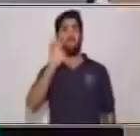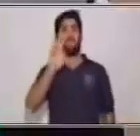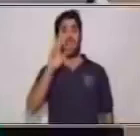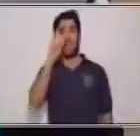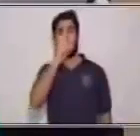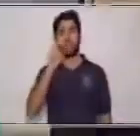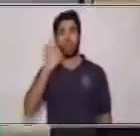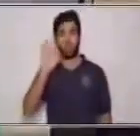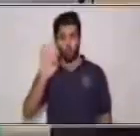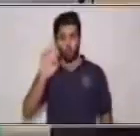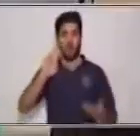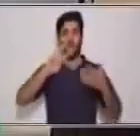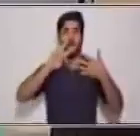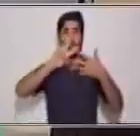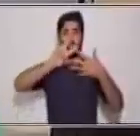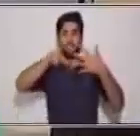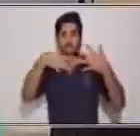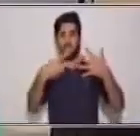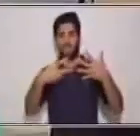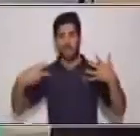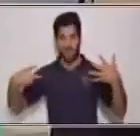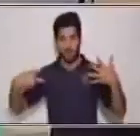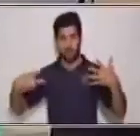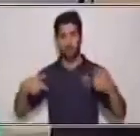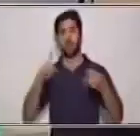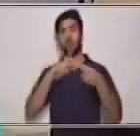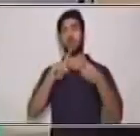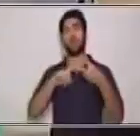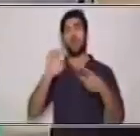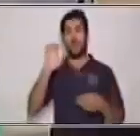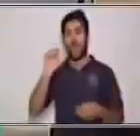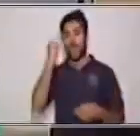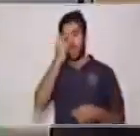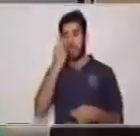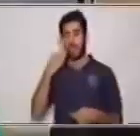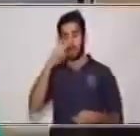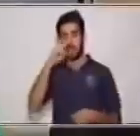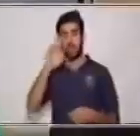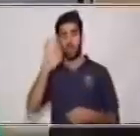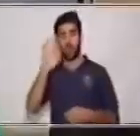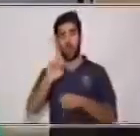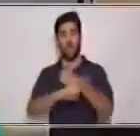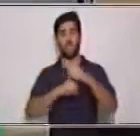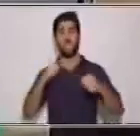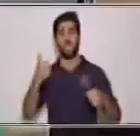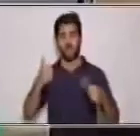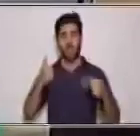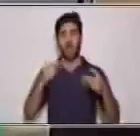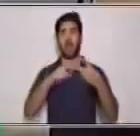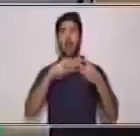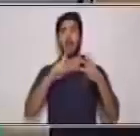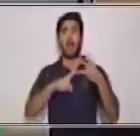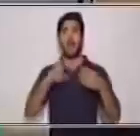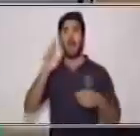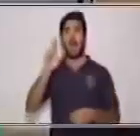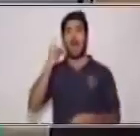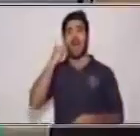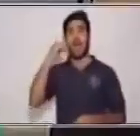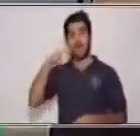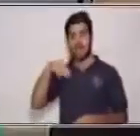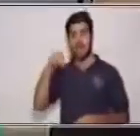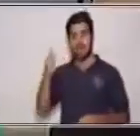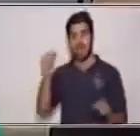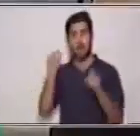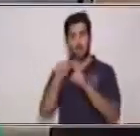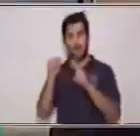versos, en estrofas, lleva rima, lleva ritmo y lleva métrica. Estas podrías pensar que